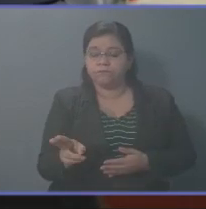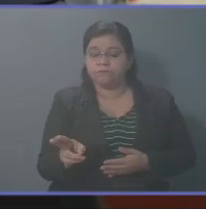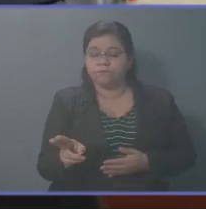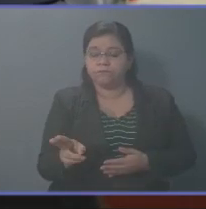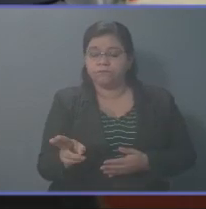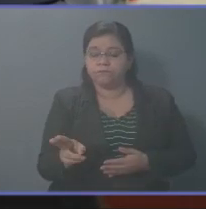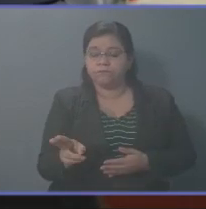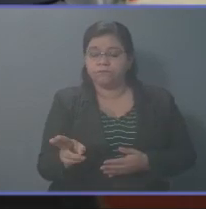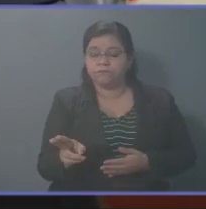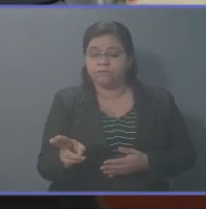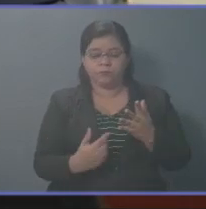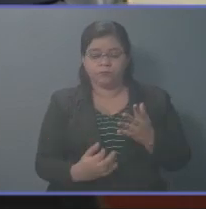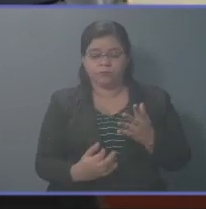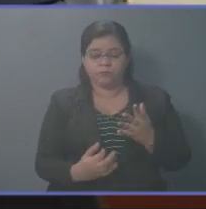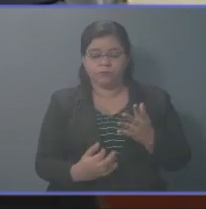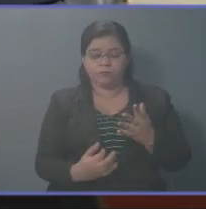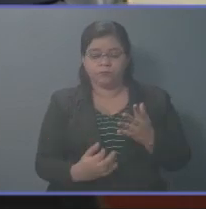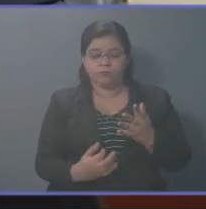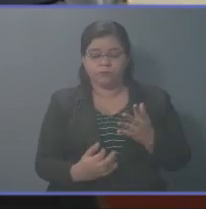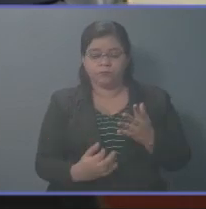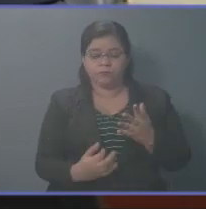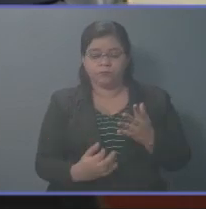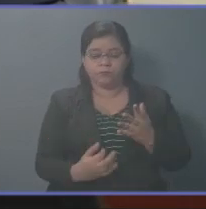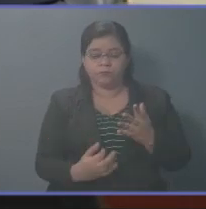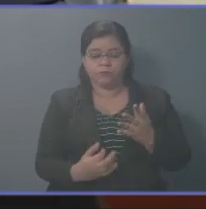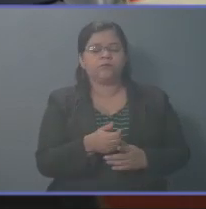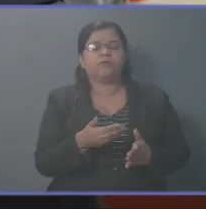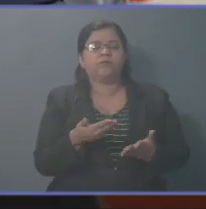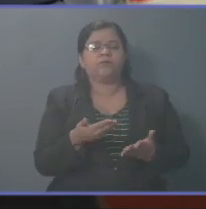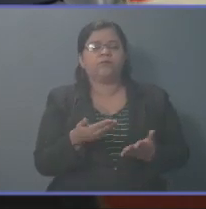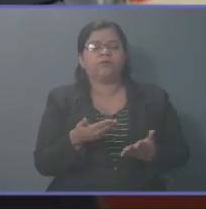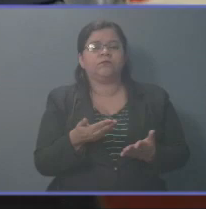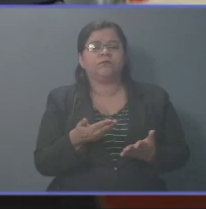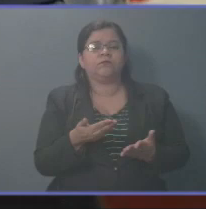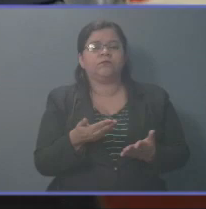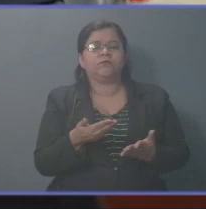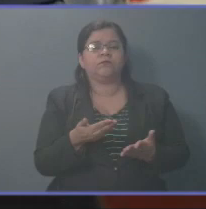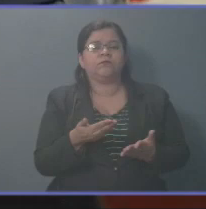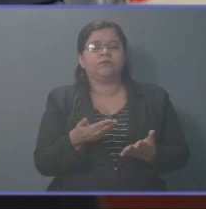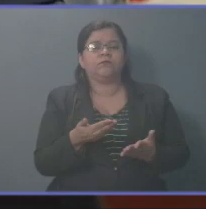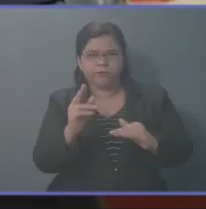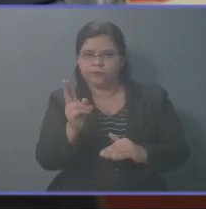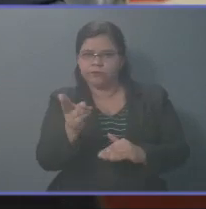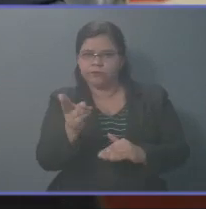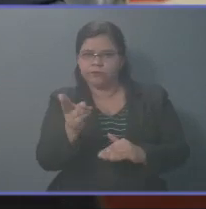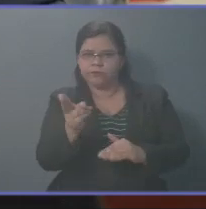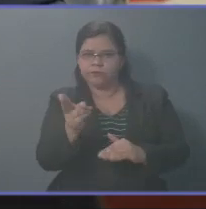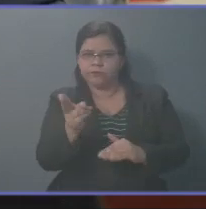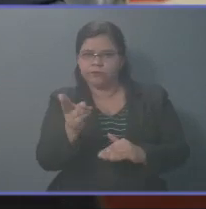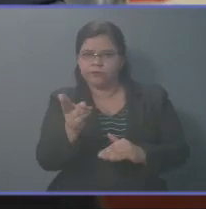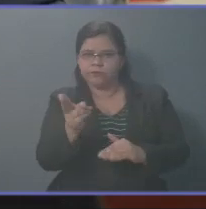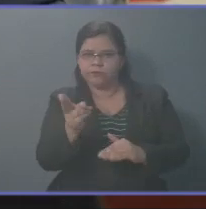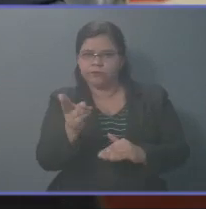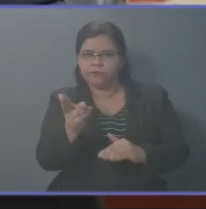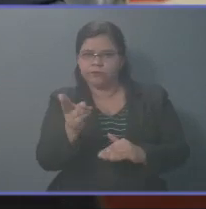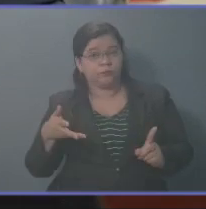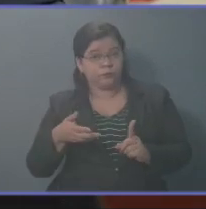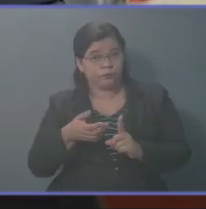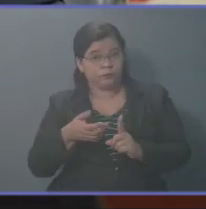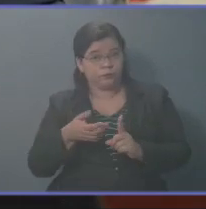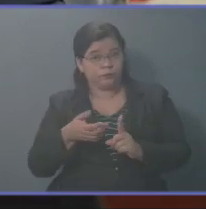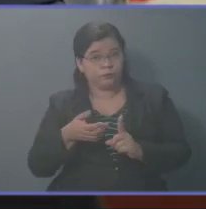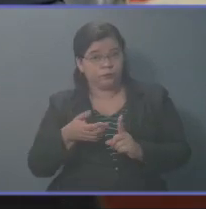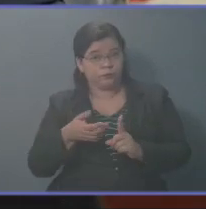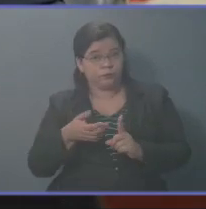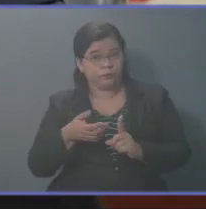transitoria para la entrega de la compensación económica y estabilización de las tarifas del servicio de transporte colectivo de pasajeros. Romanos 4, que con el objeto de hacer eficiente el pago de la